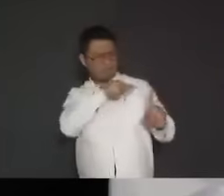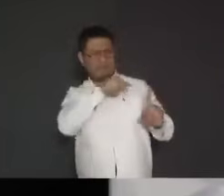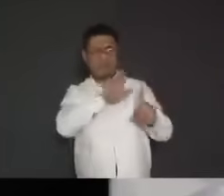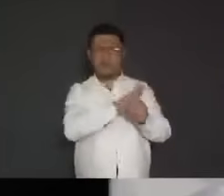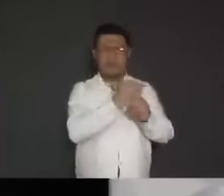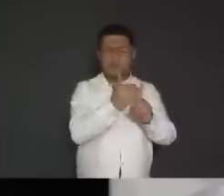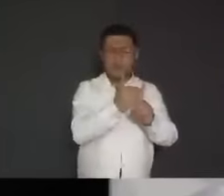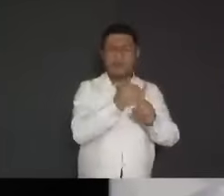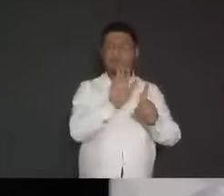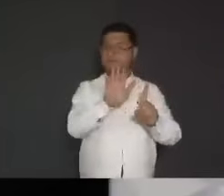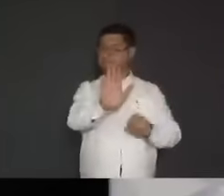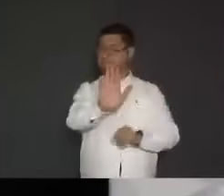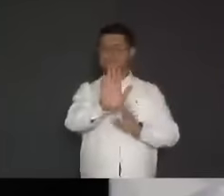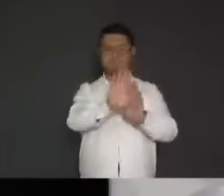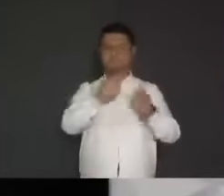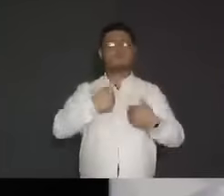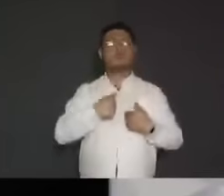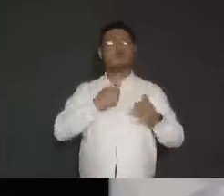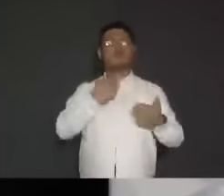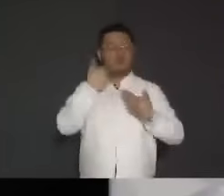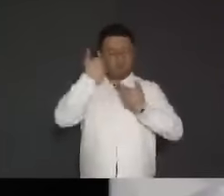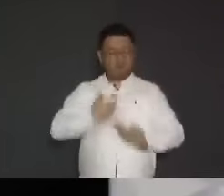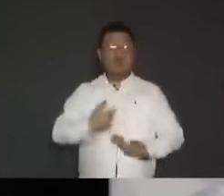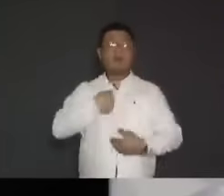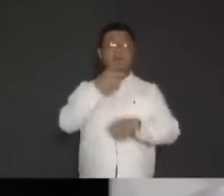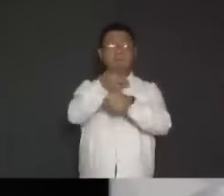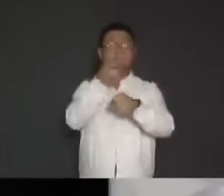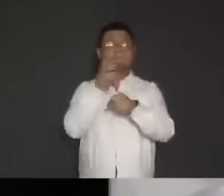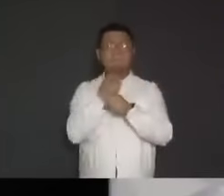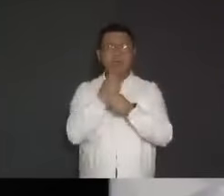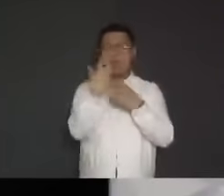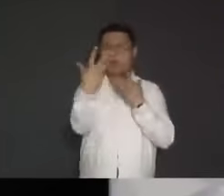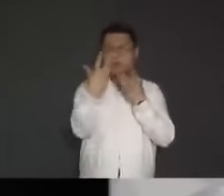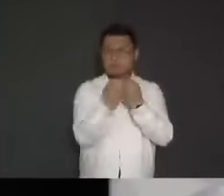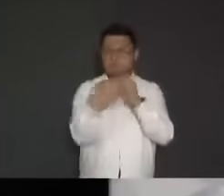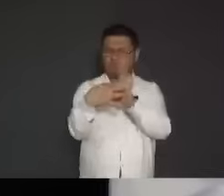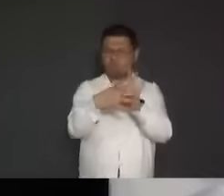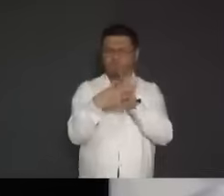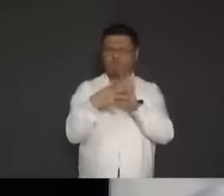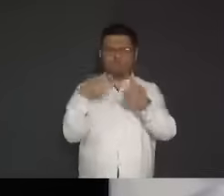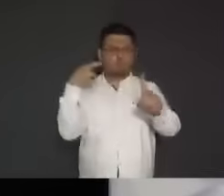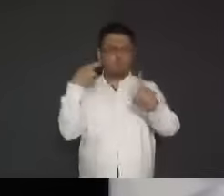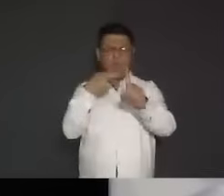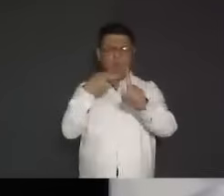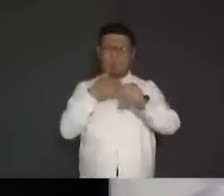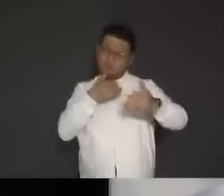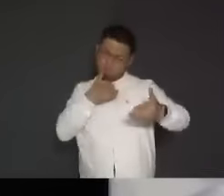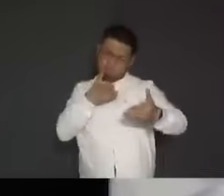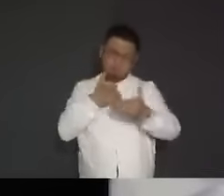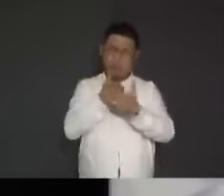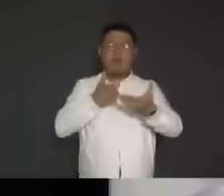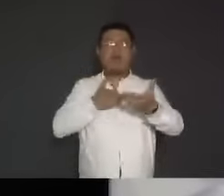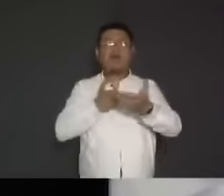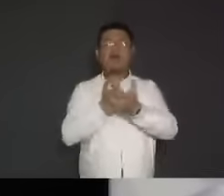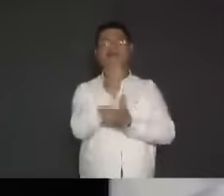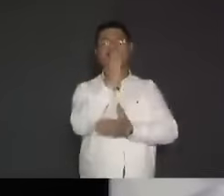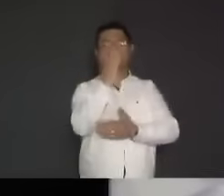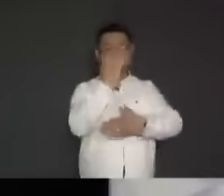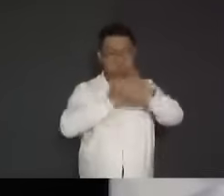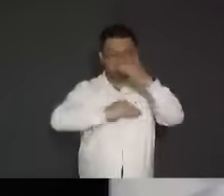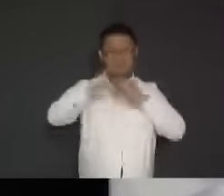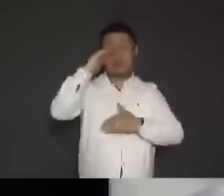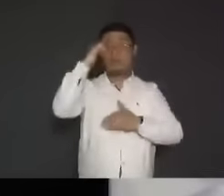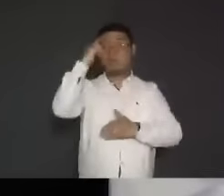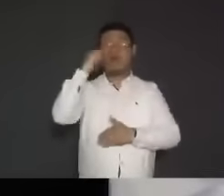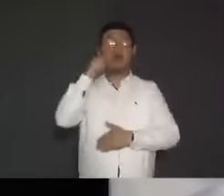que juntos sigamos trabajando, a que podamos desafiar los retos y, por supuesto, trabajar porque tengas un mejor futuro, para que tu